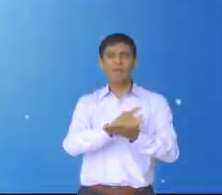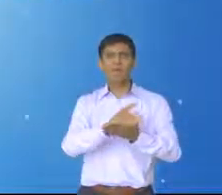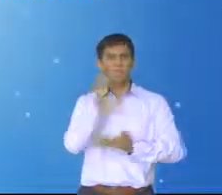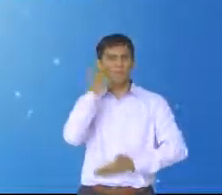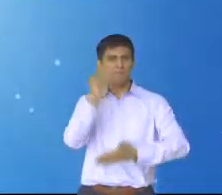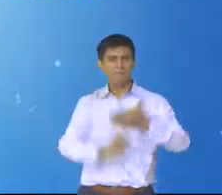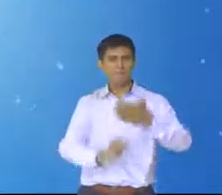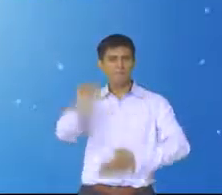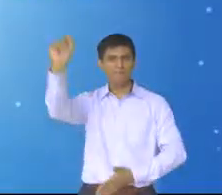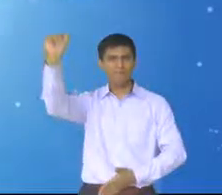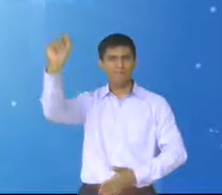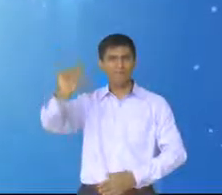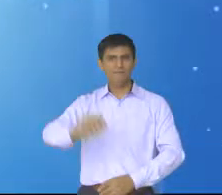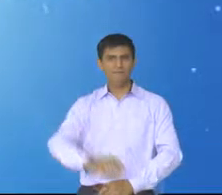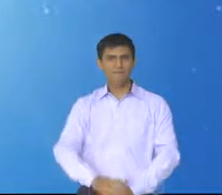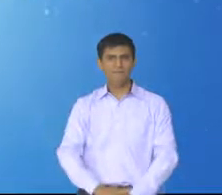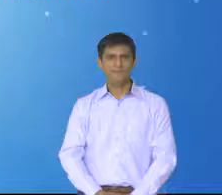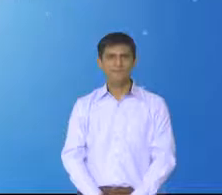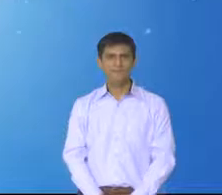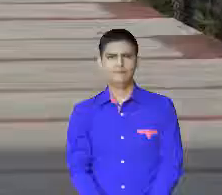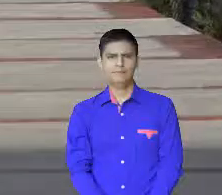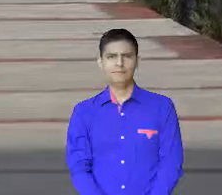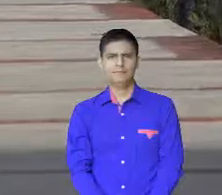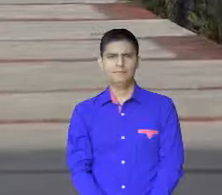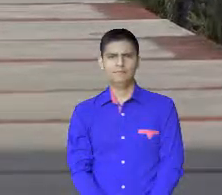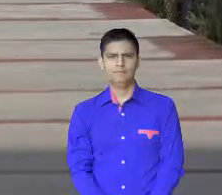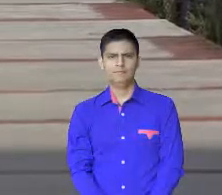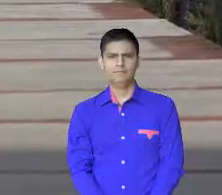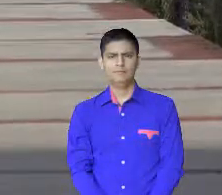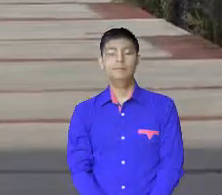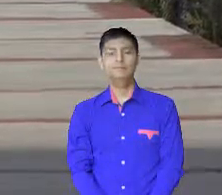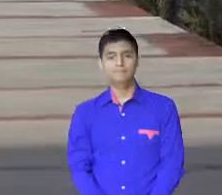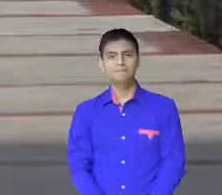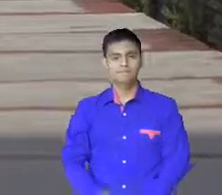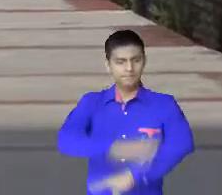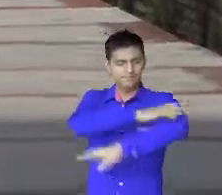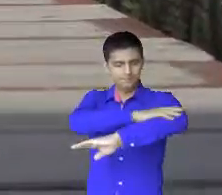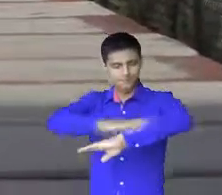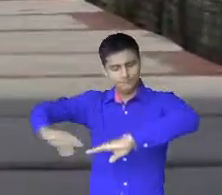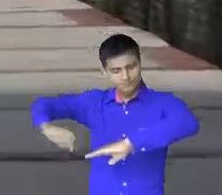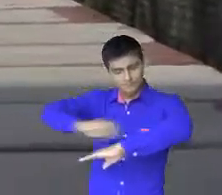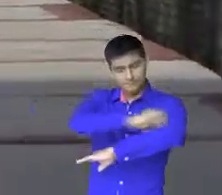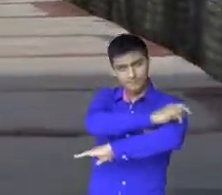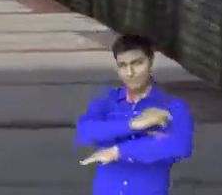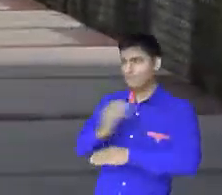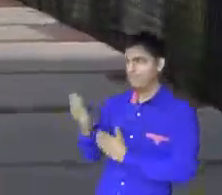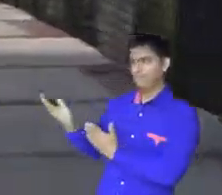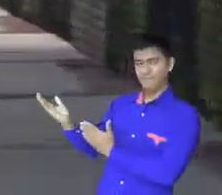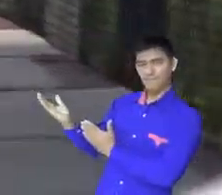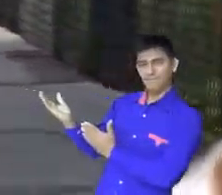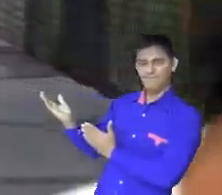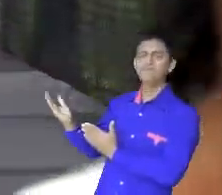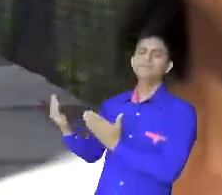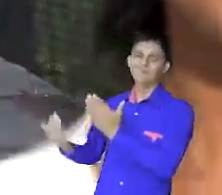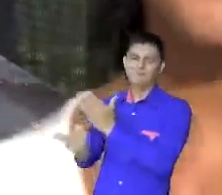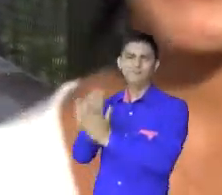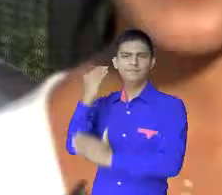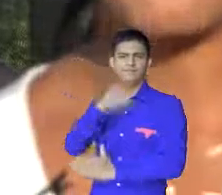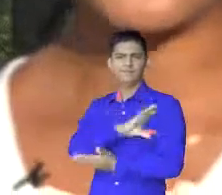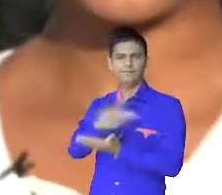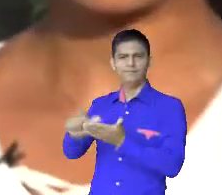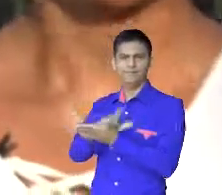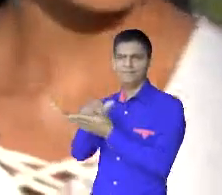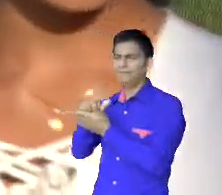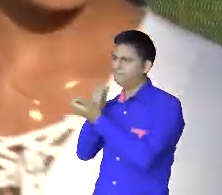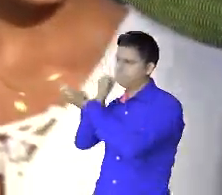Agrio. Cumplimos con hechos. Las aceras y bordillos son una de las obras que realiza el municipio de